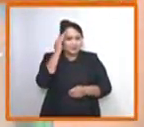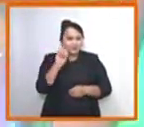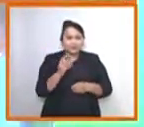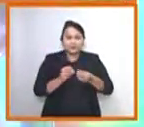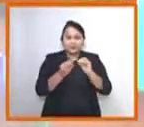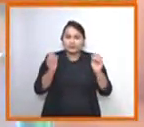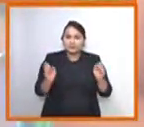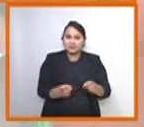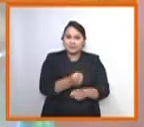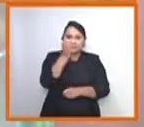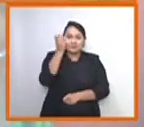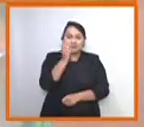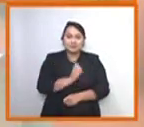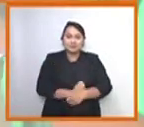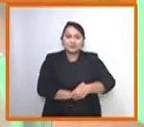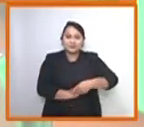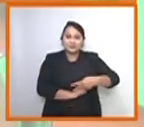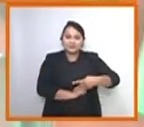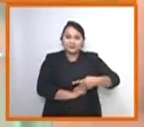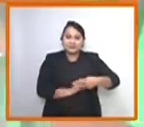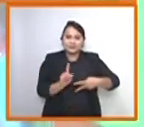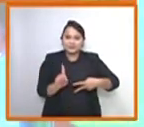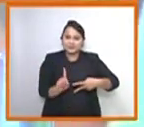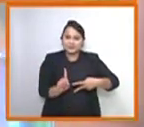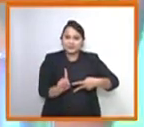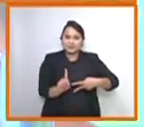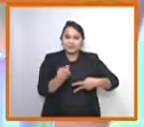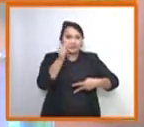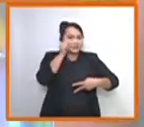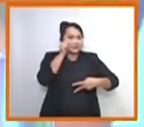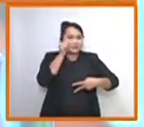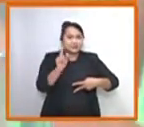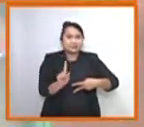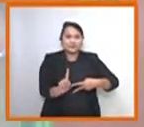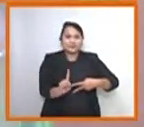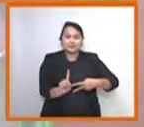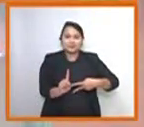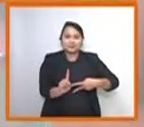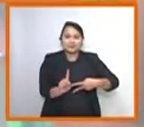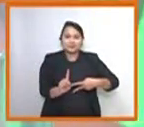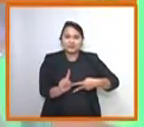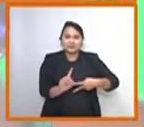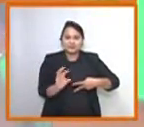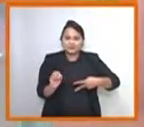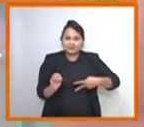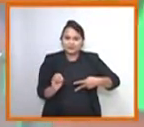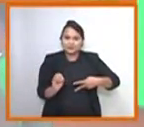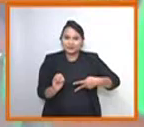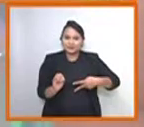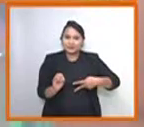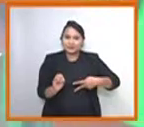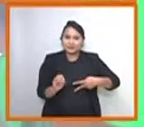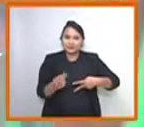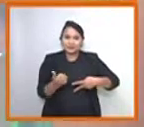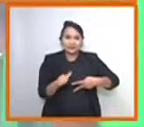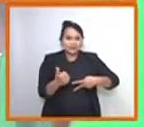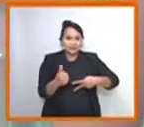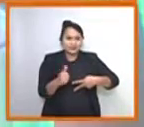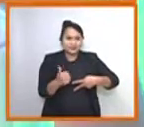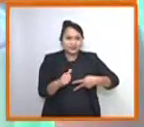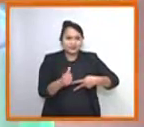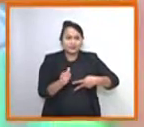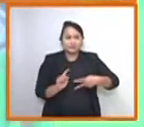primer dígito. Es el 1, segundo dígito, atentos, porque este es el 0. Primer número ganador es el